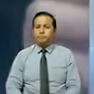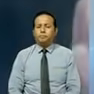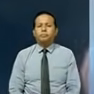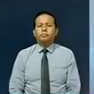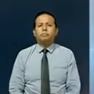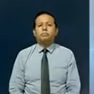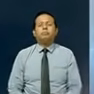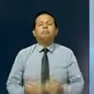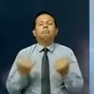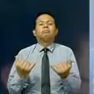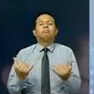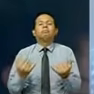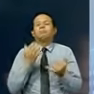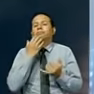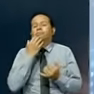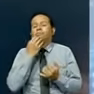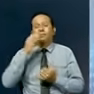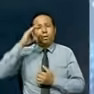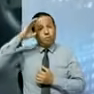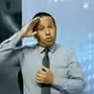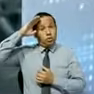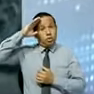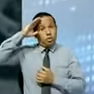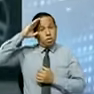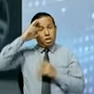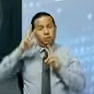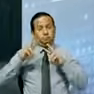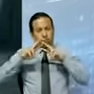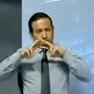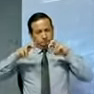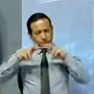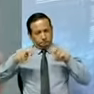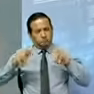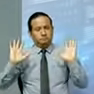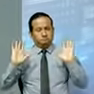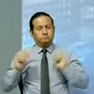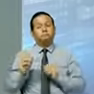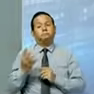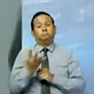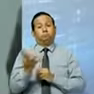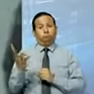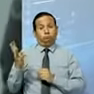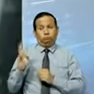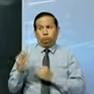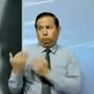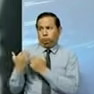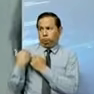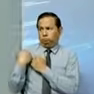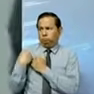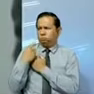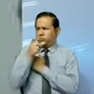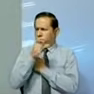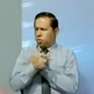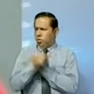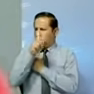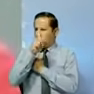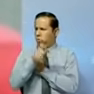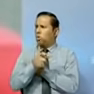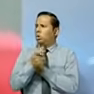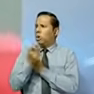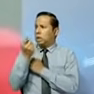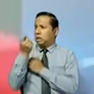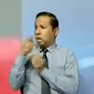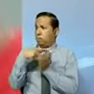En esta oportunidad, a los agentes de la Unidad Nacional de Investigación Antidelincuencial les delegaron seguir la pista de un presunto sicario y